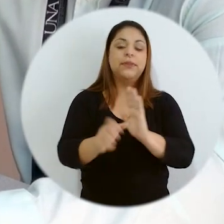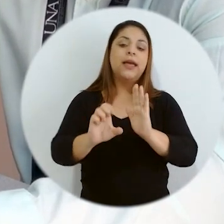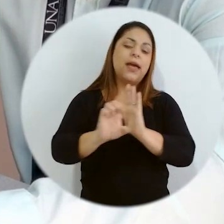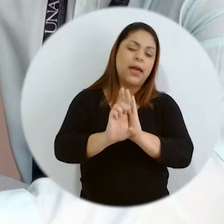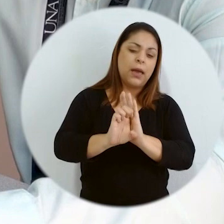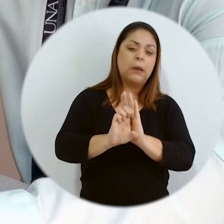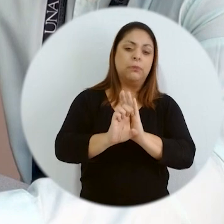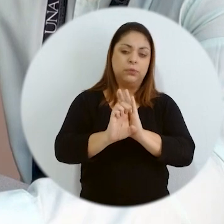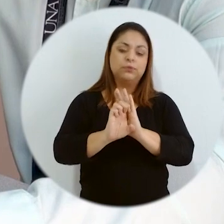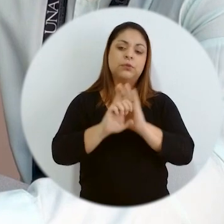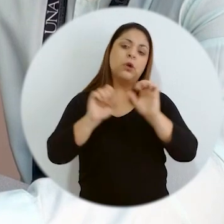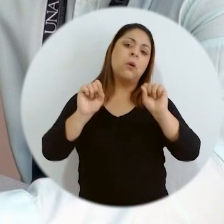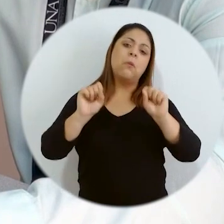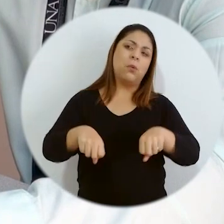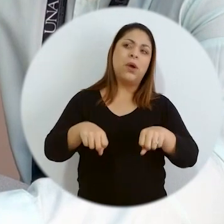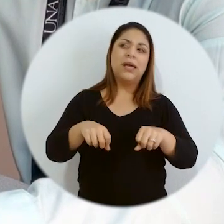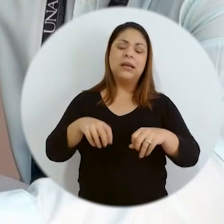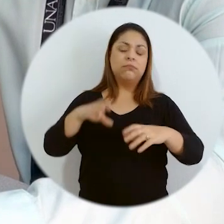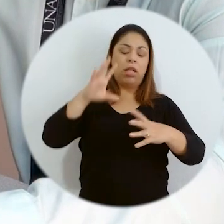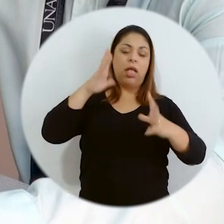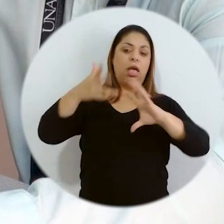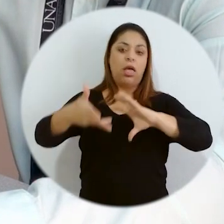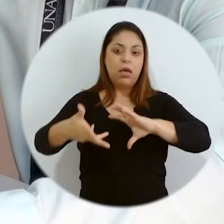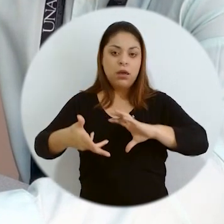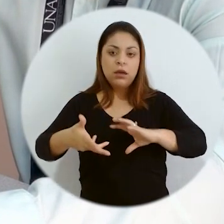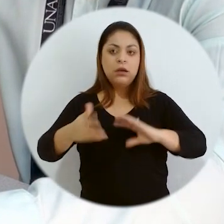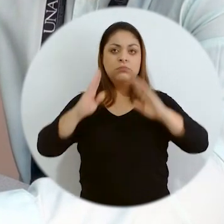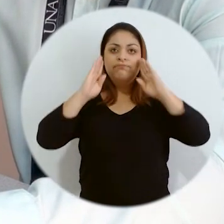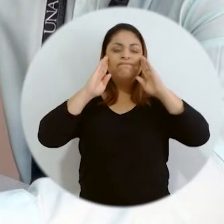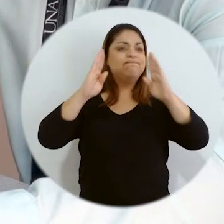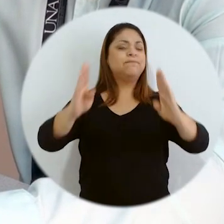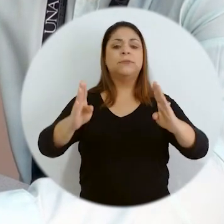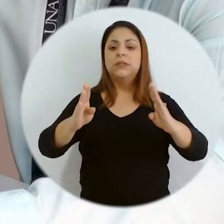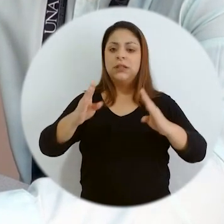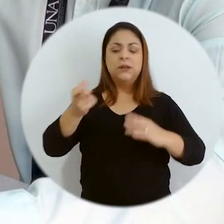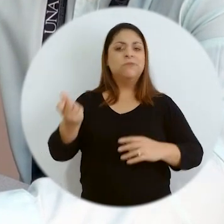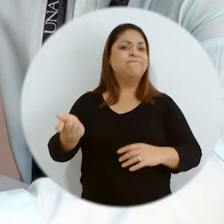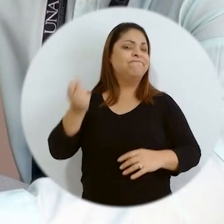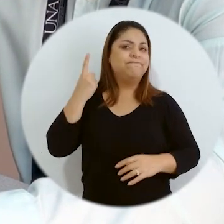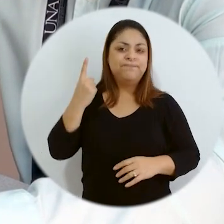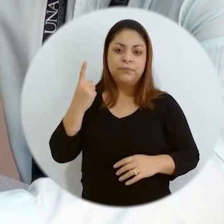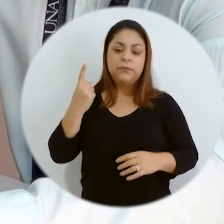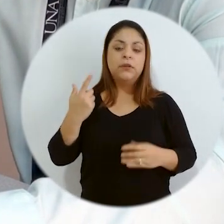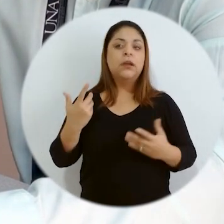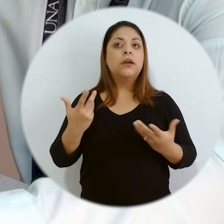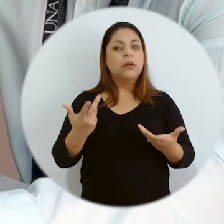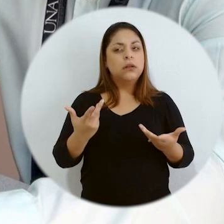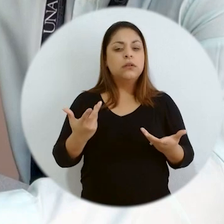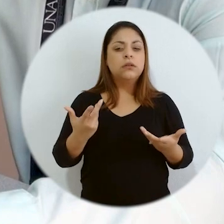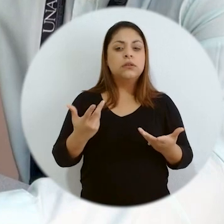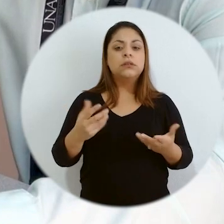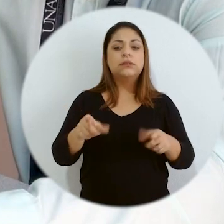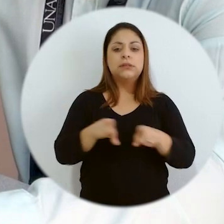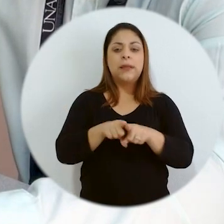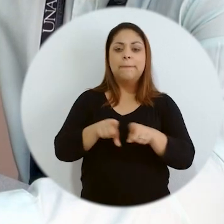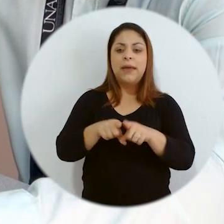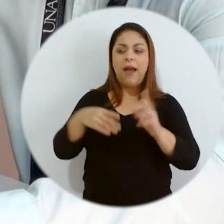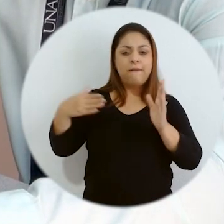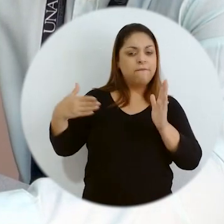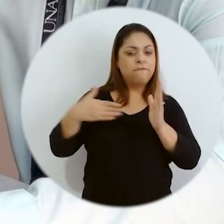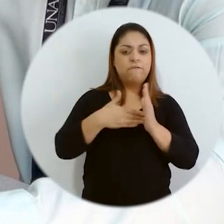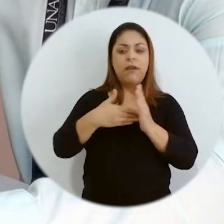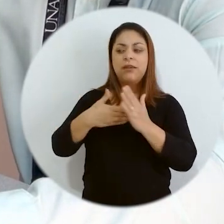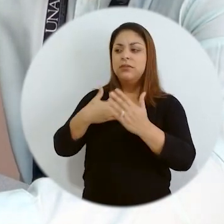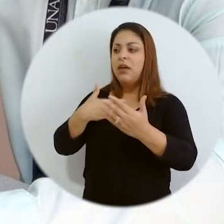alguna habilidad. Por ejemplo, puede alterar la atención, la comprensión, ¿verdad? Inclusive hay algunas condiciones que pueden